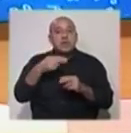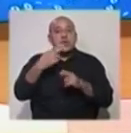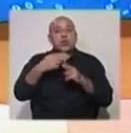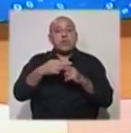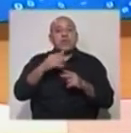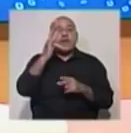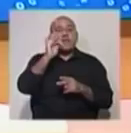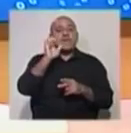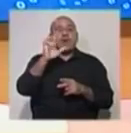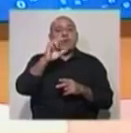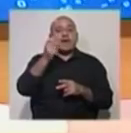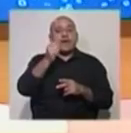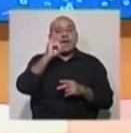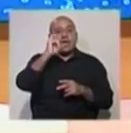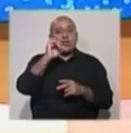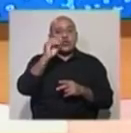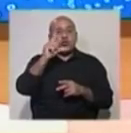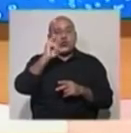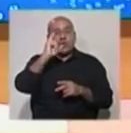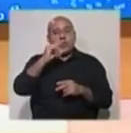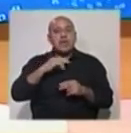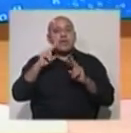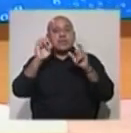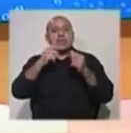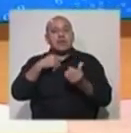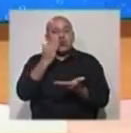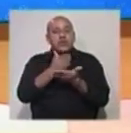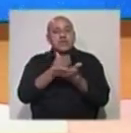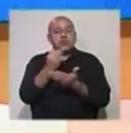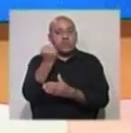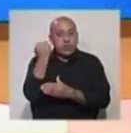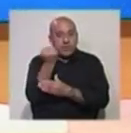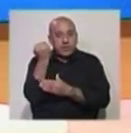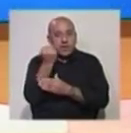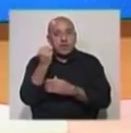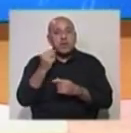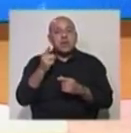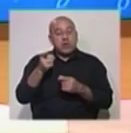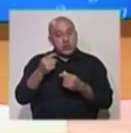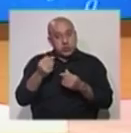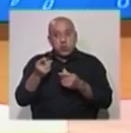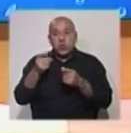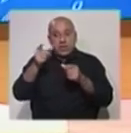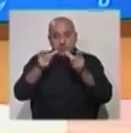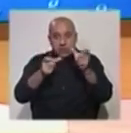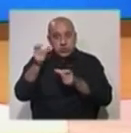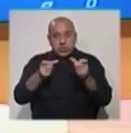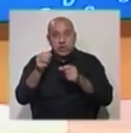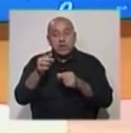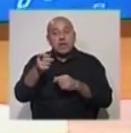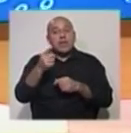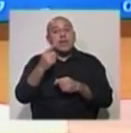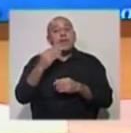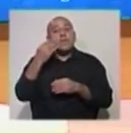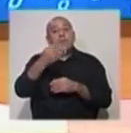Ferrajoli, que es el gran jurista de los derechos fundamentales. Yo invito a la teleaudiencia a que vaya